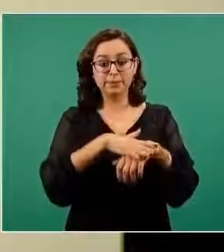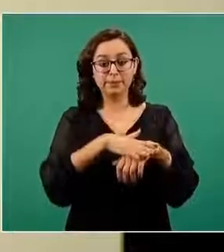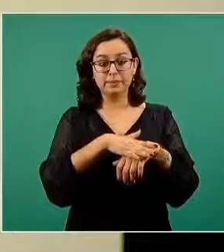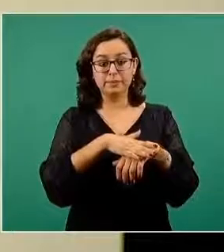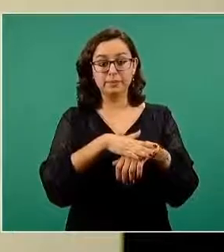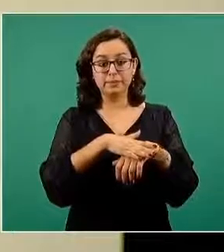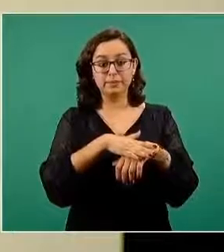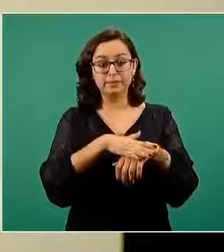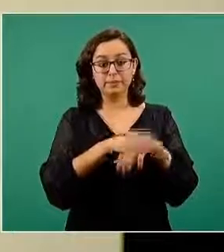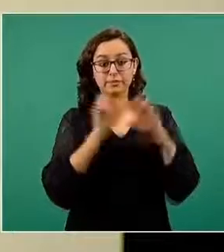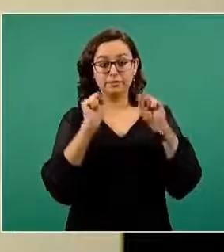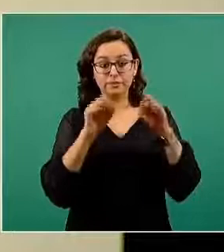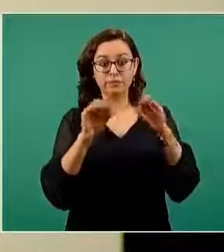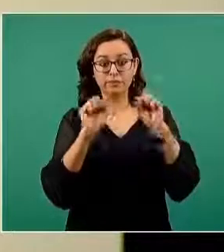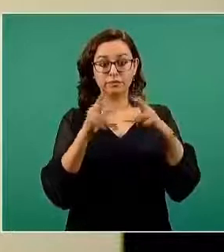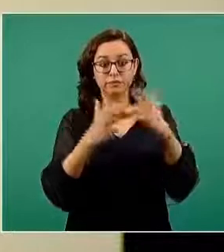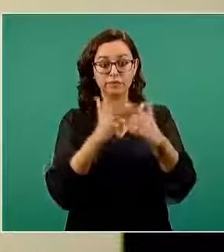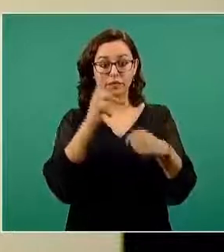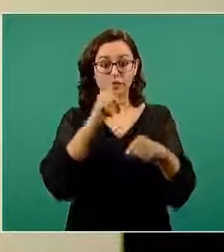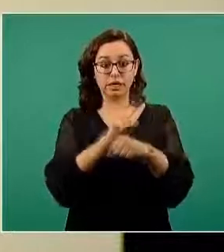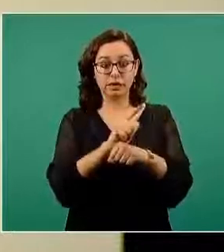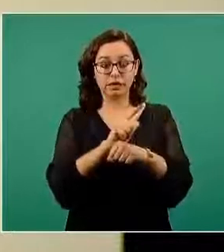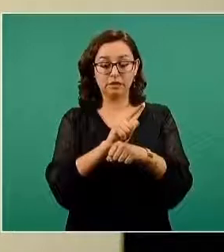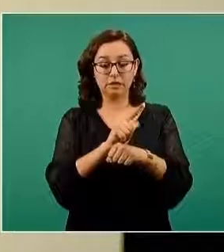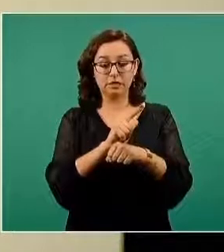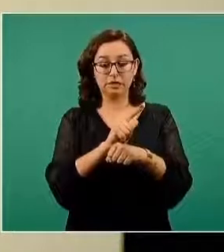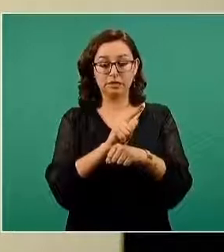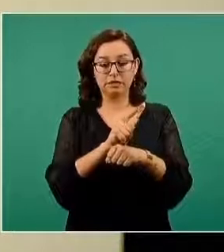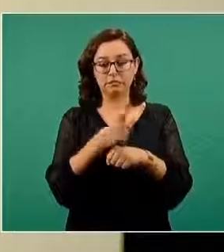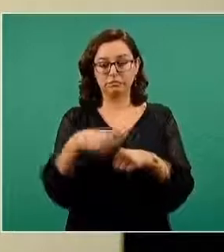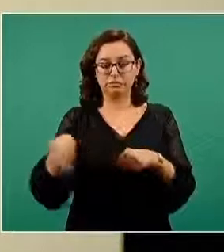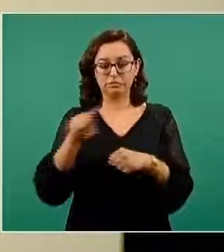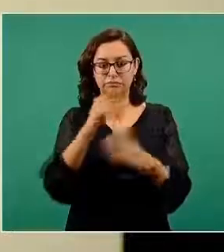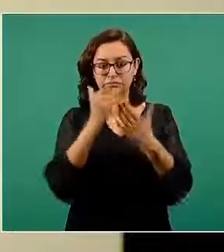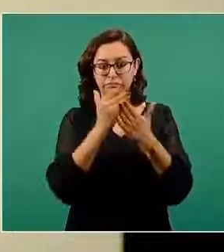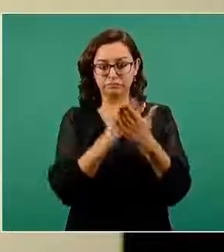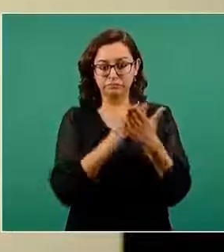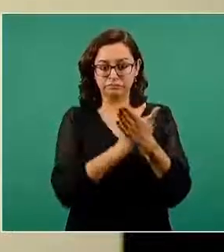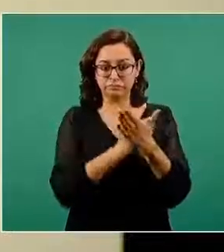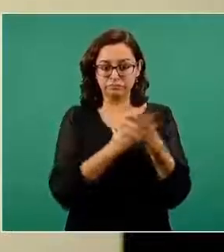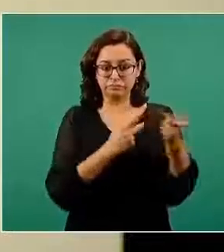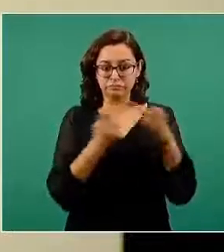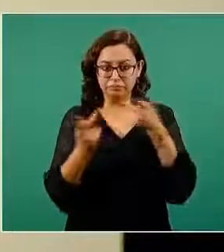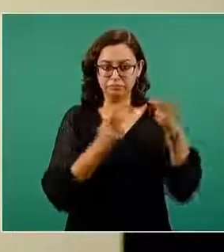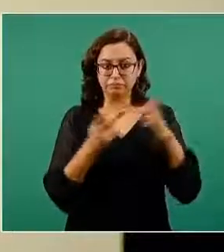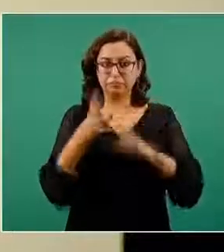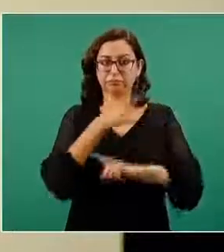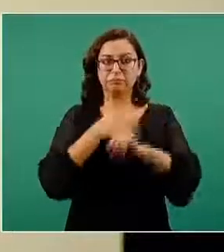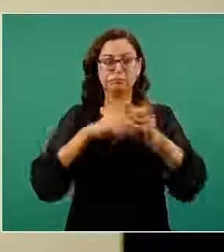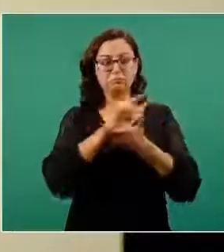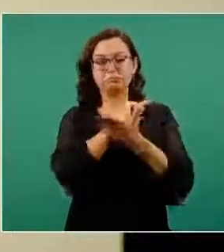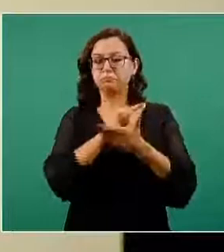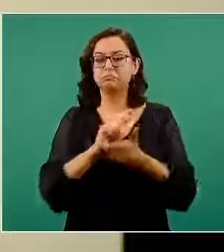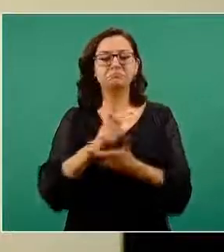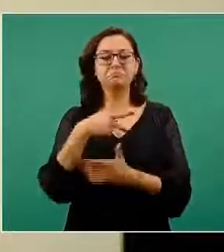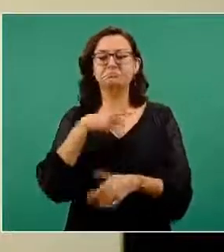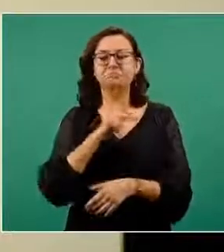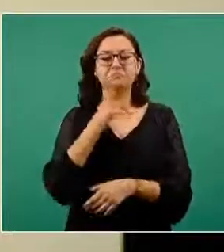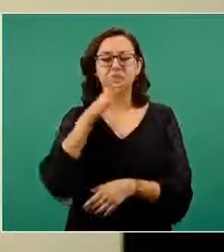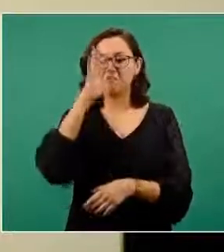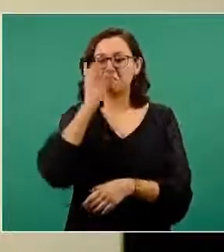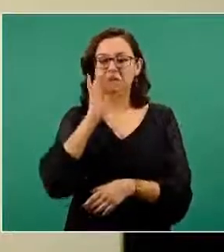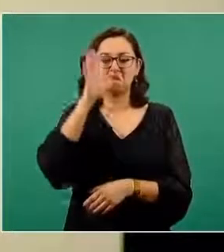Nacional, que manda para que se ocupen o se realicen los protocolos de sanidad, no se realizan.